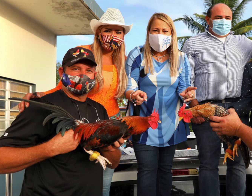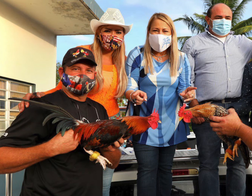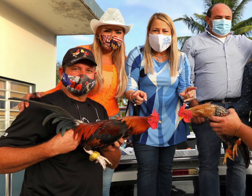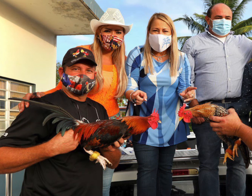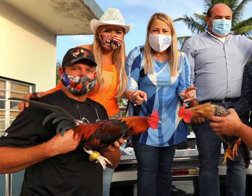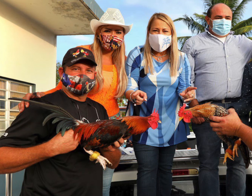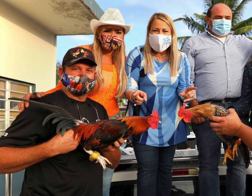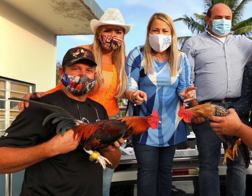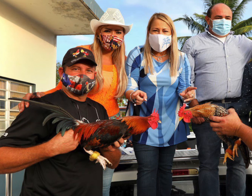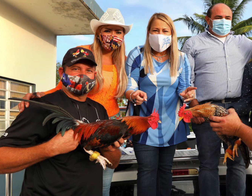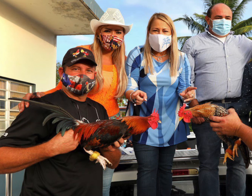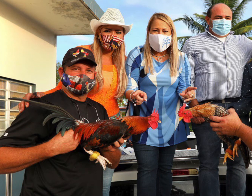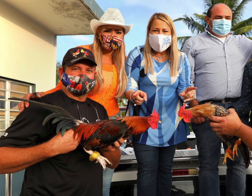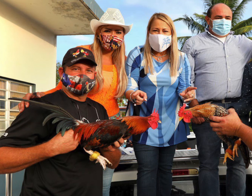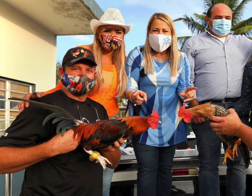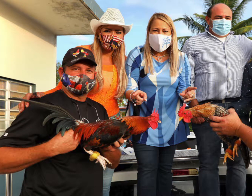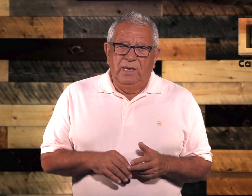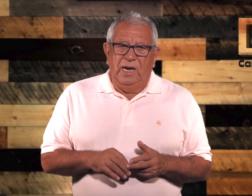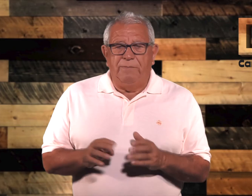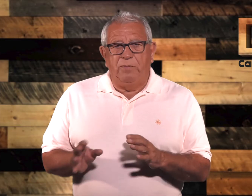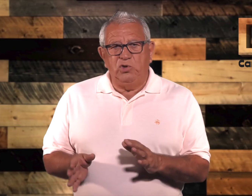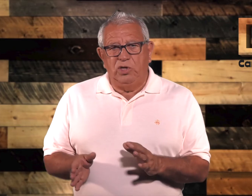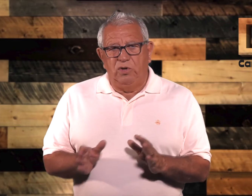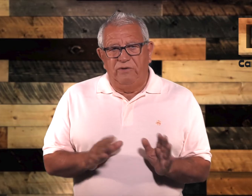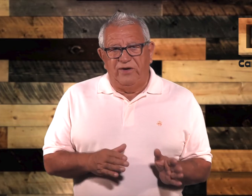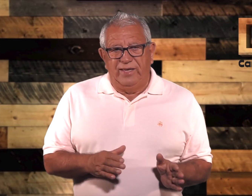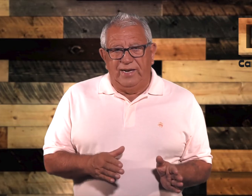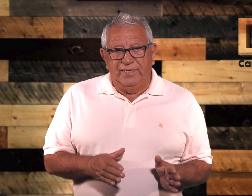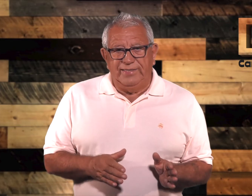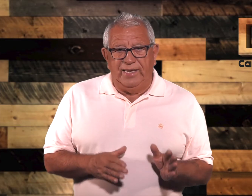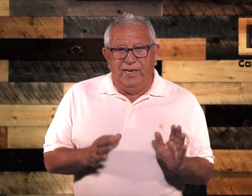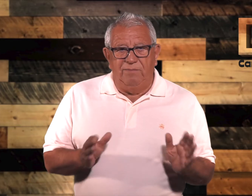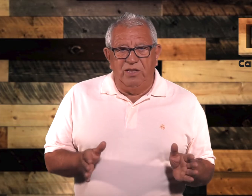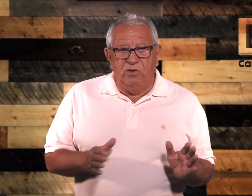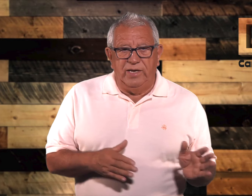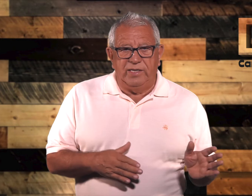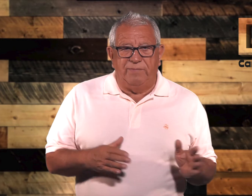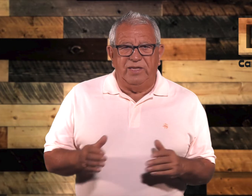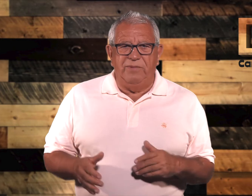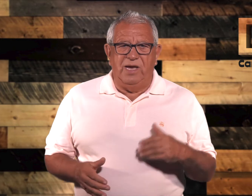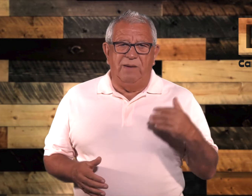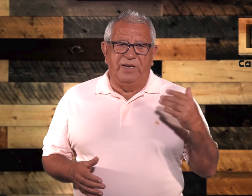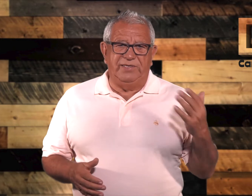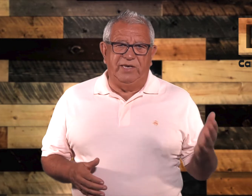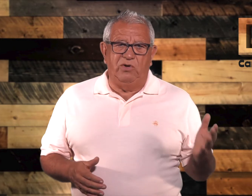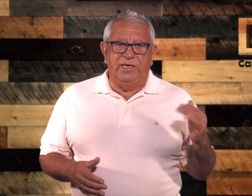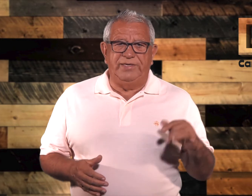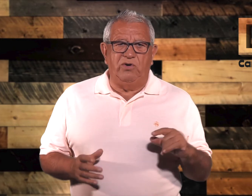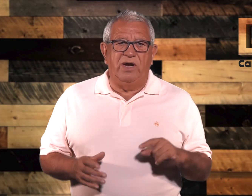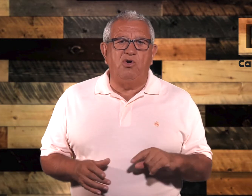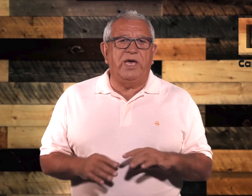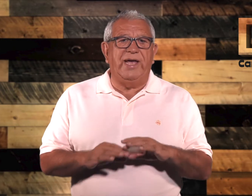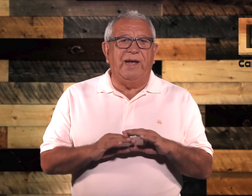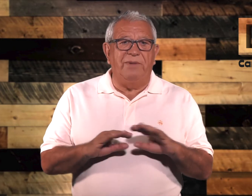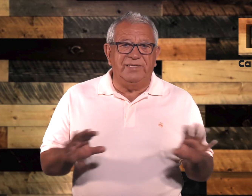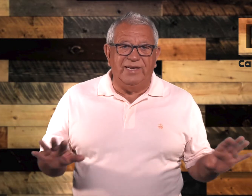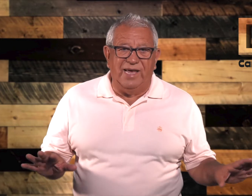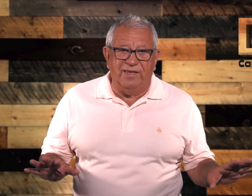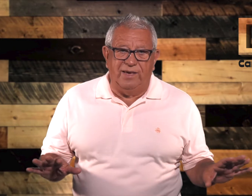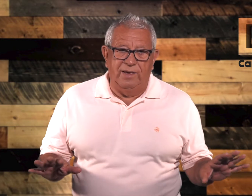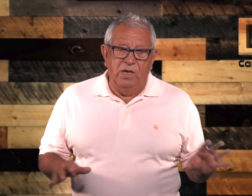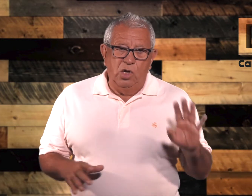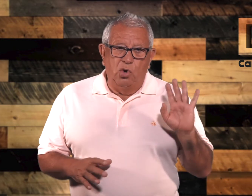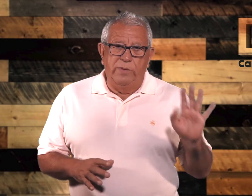representante respaldando a los galleros a propósito de federales en el medio de esta pandemia aparecieron a que hicieron algo que jamás